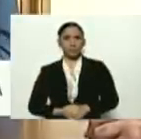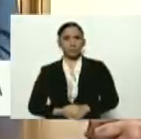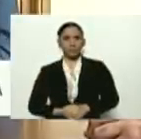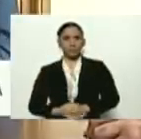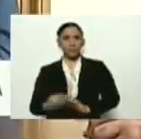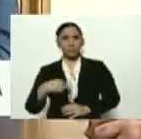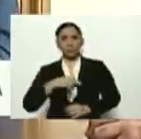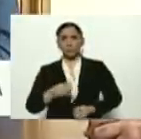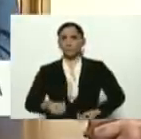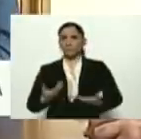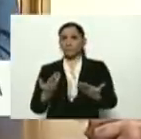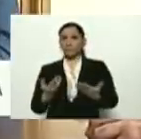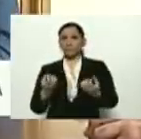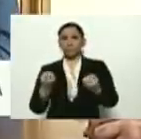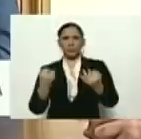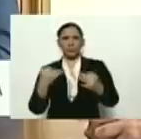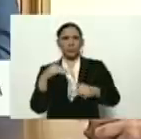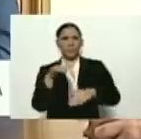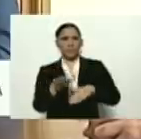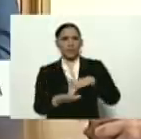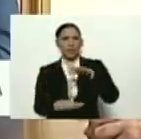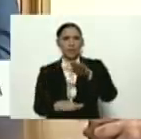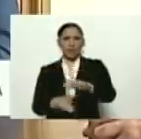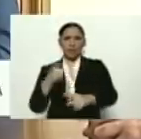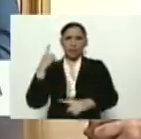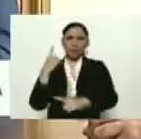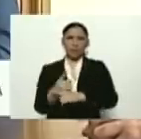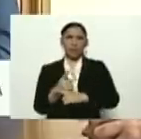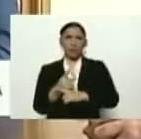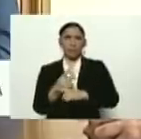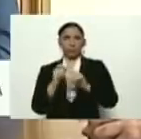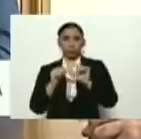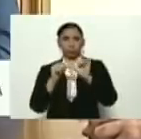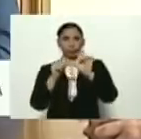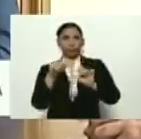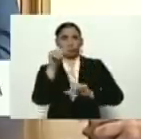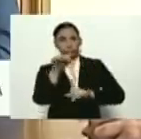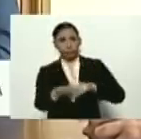Hemos dado muchos pasos que debemos seguir andando.